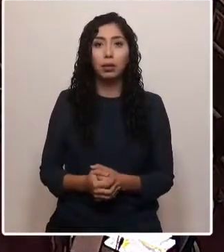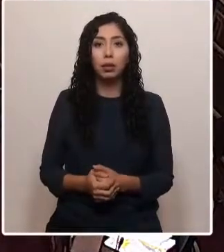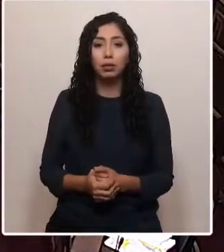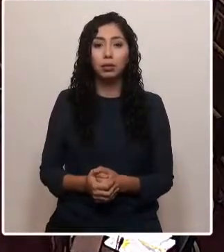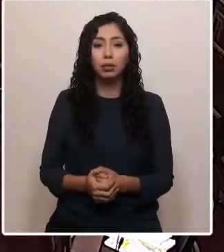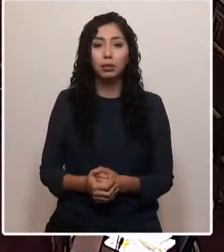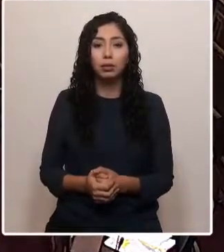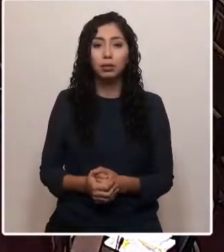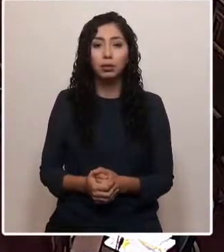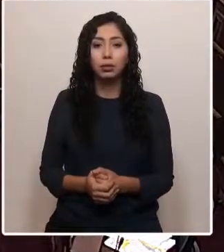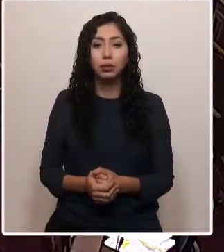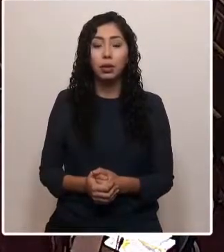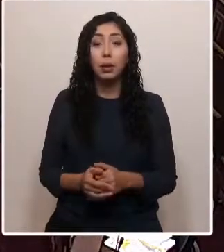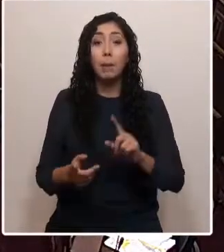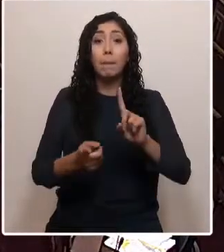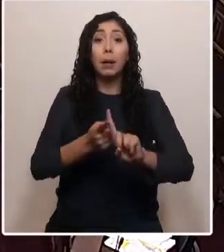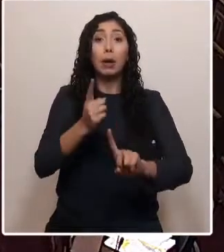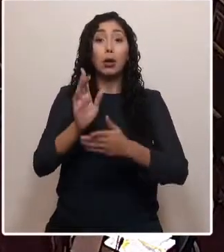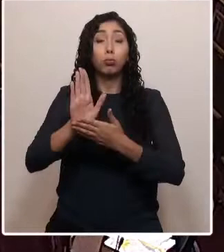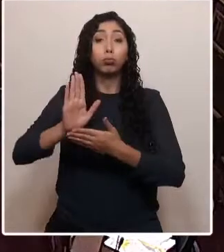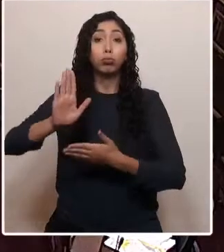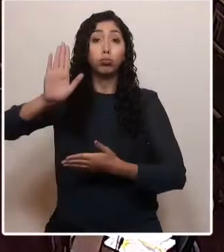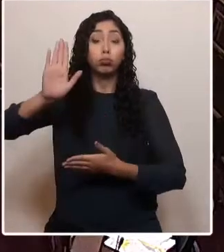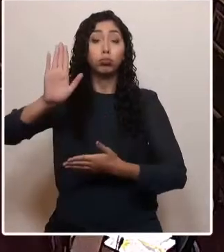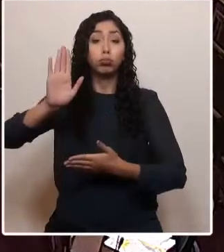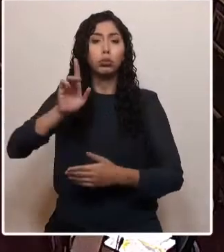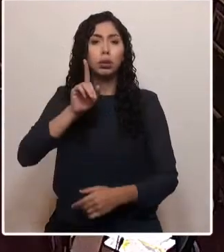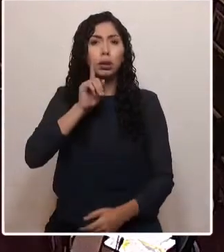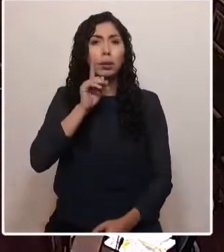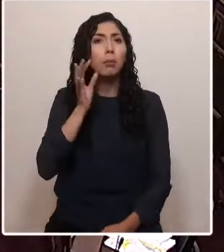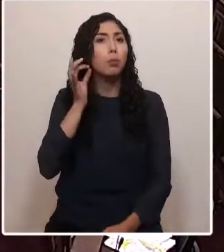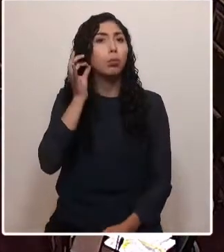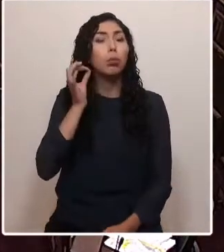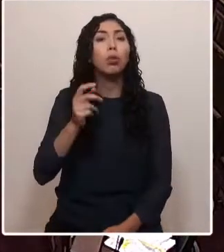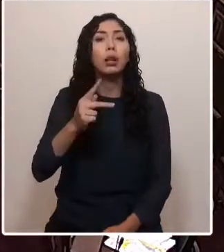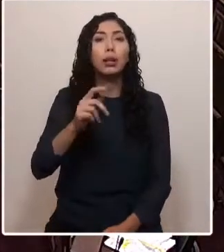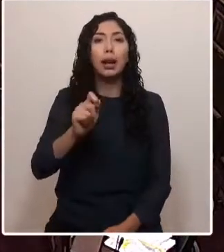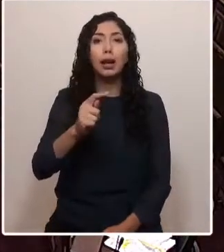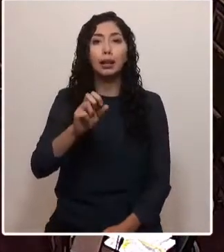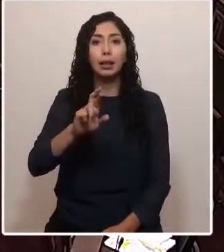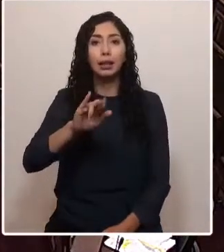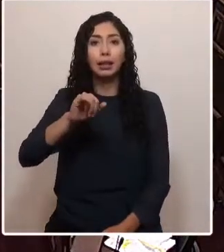Tiene la palabra en primer término sobre la cuenta la convencional Catherine Montealegre.